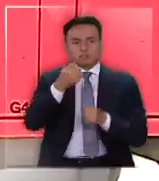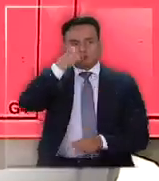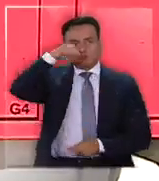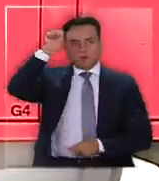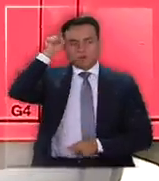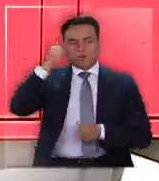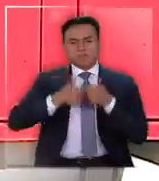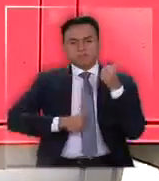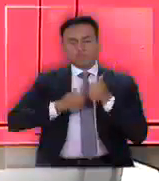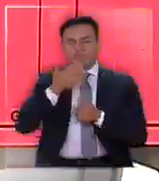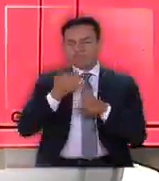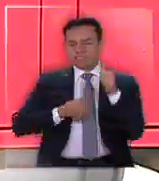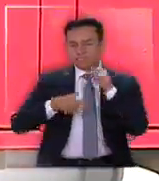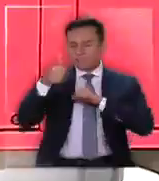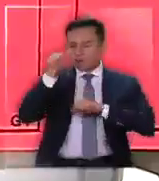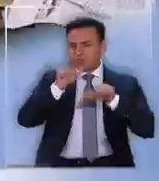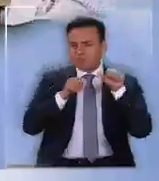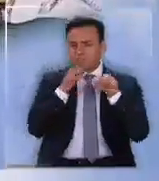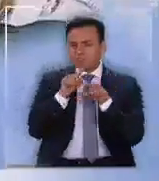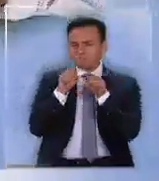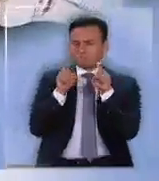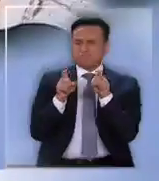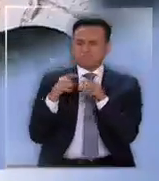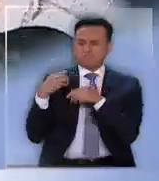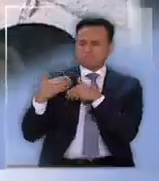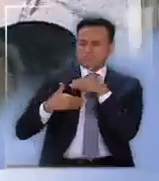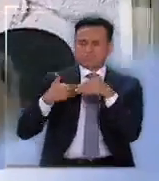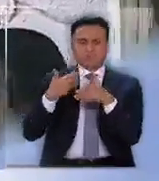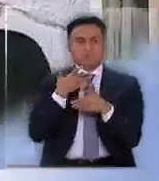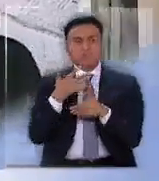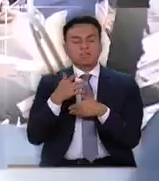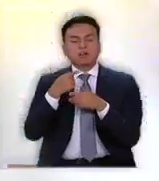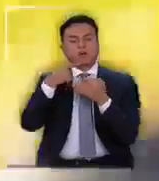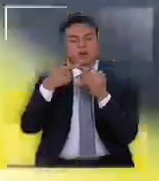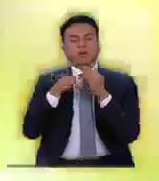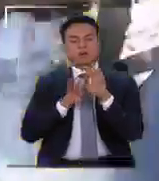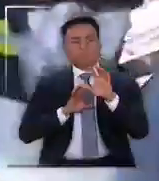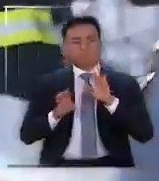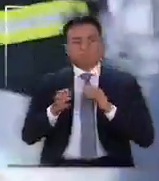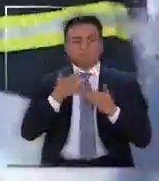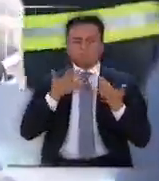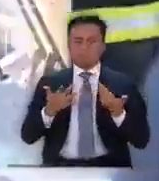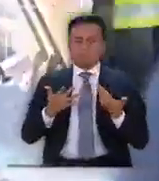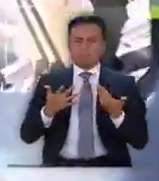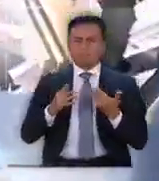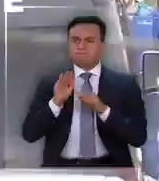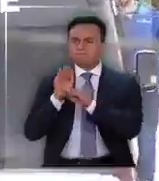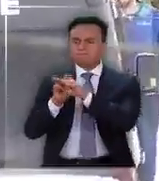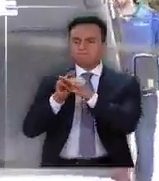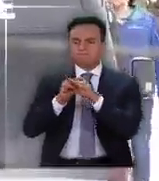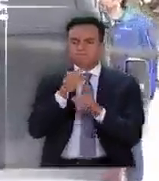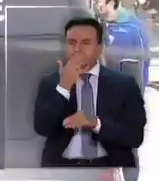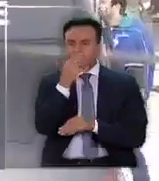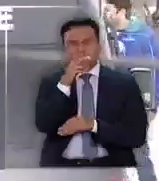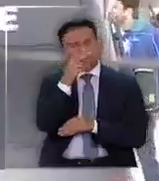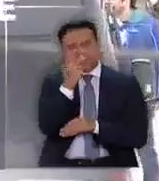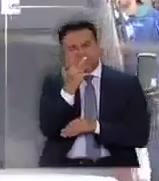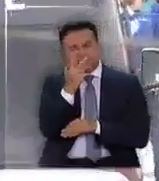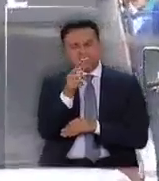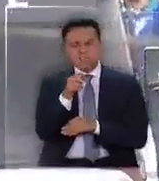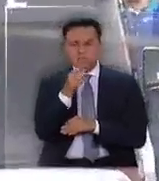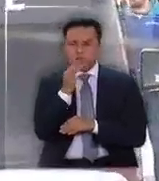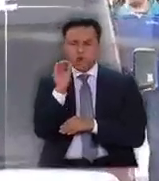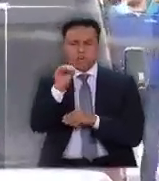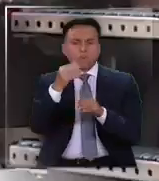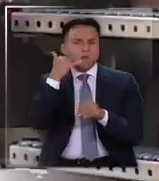de profesión químico además hace un cuestionamiento general del procedimiento, entre otras cosas, ¿por qué tras alertar del olor a gas no se llamó